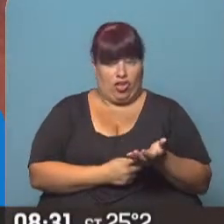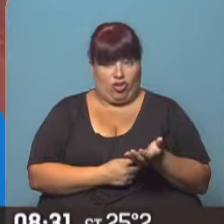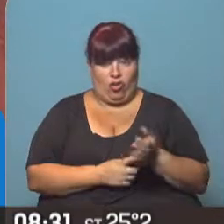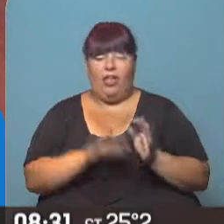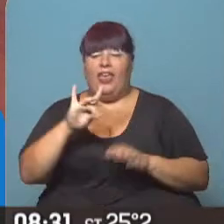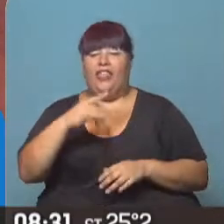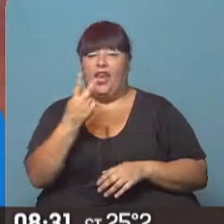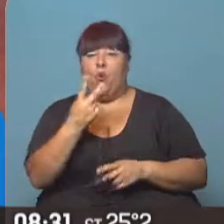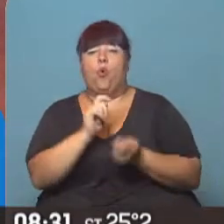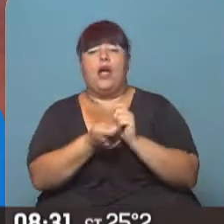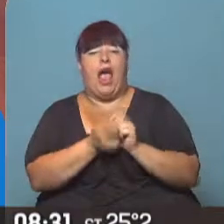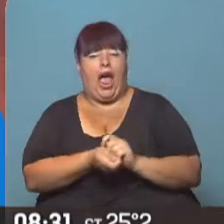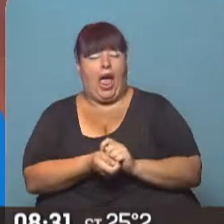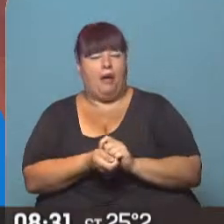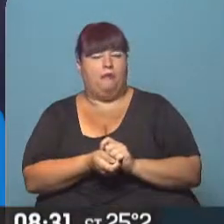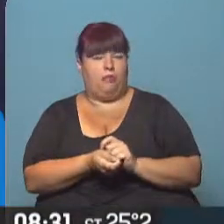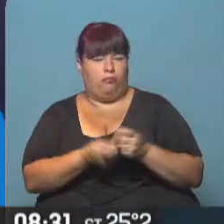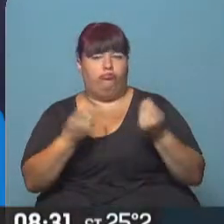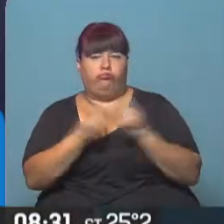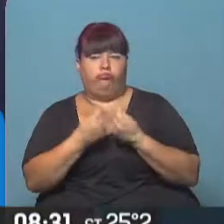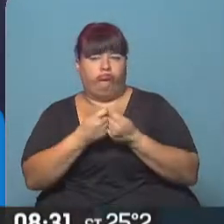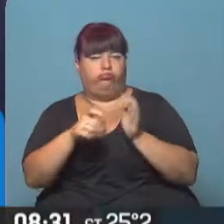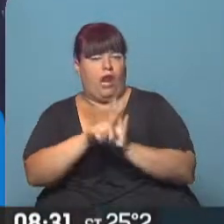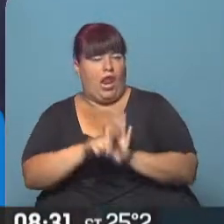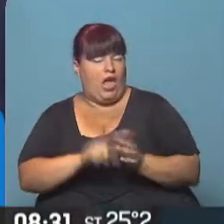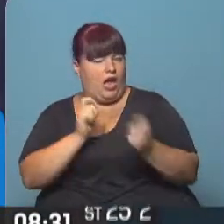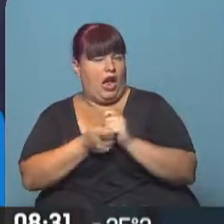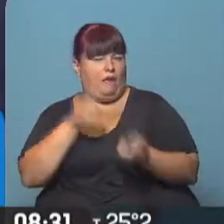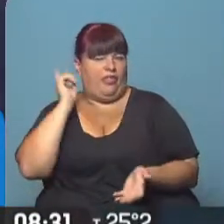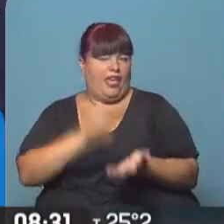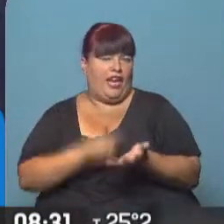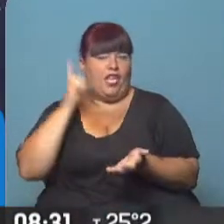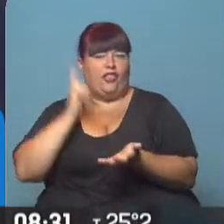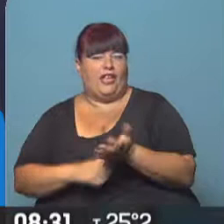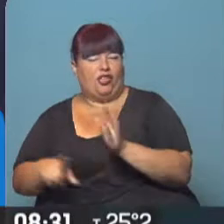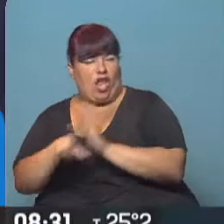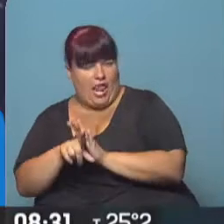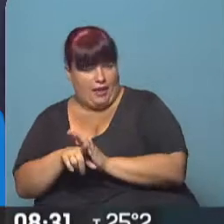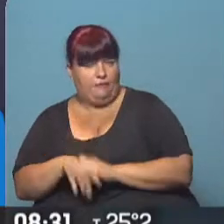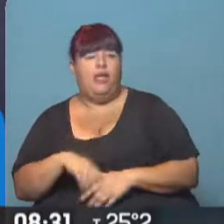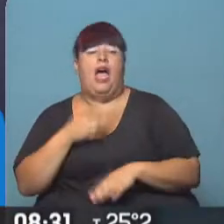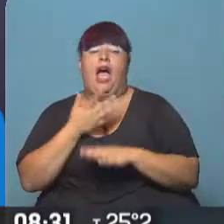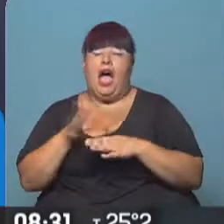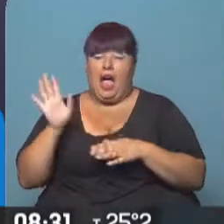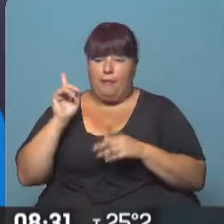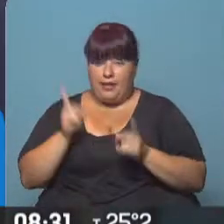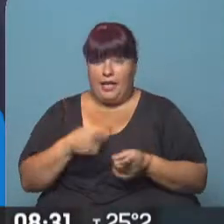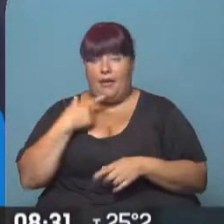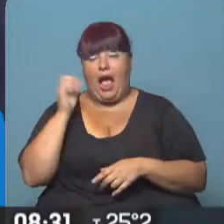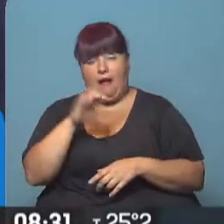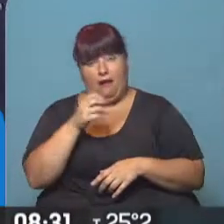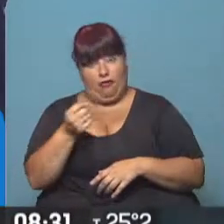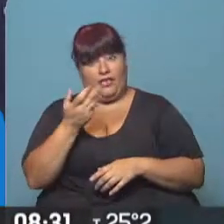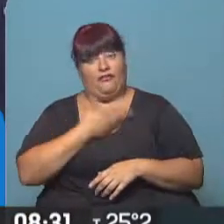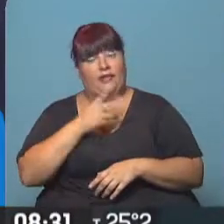el DNU, modificando una gran cantidad de leyes, decretos y decretos ley? Y por otro lado, una crítica muy fuerte